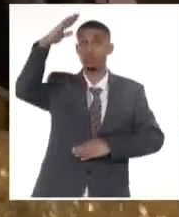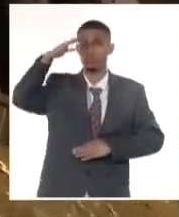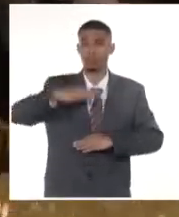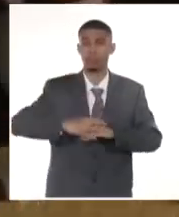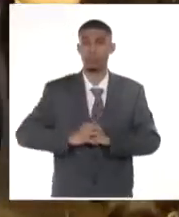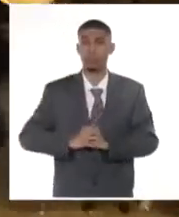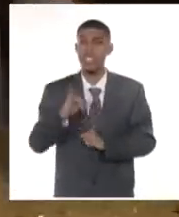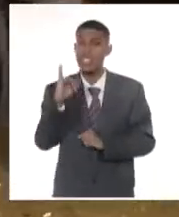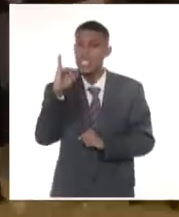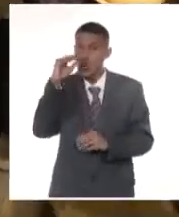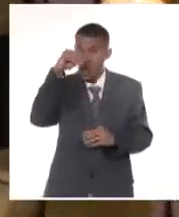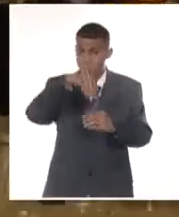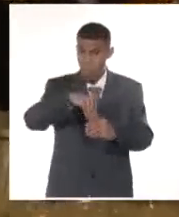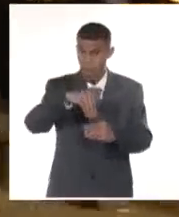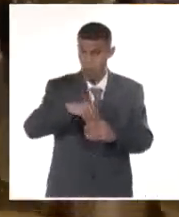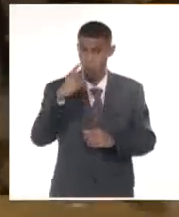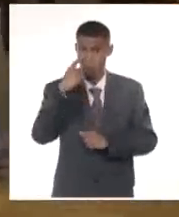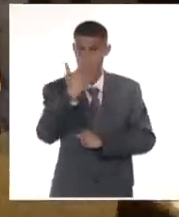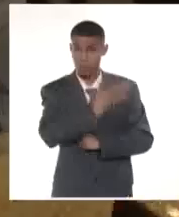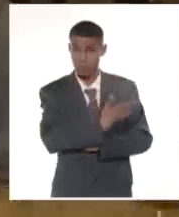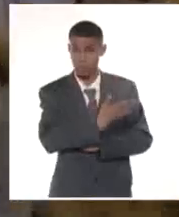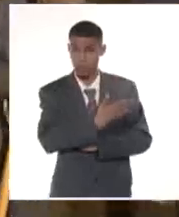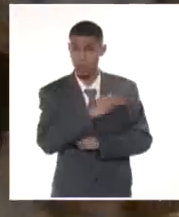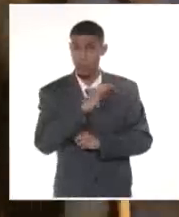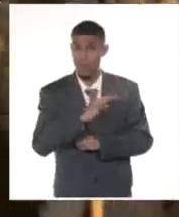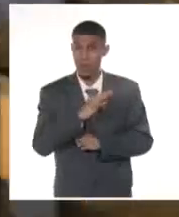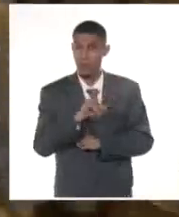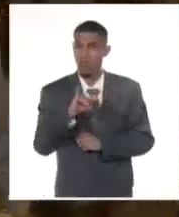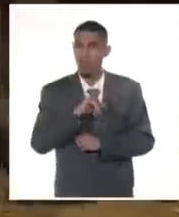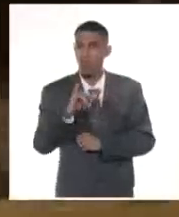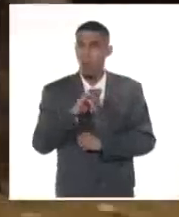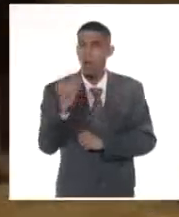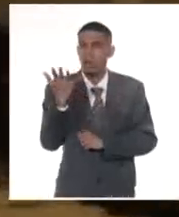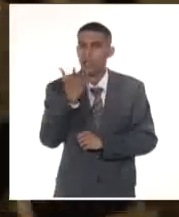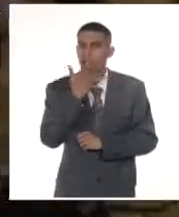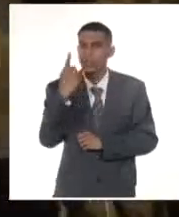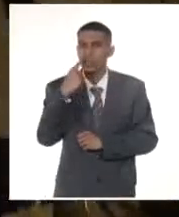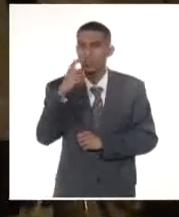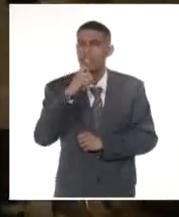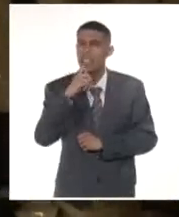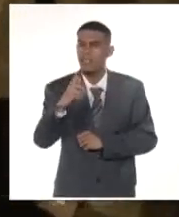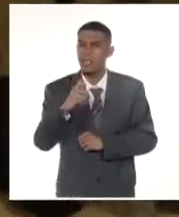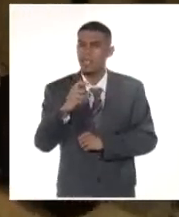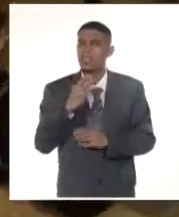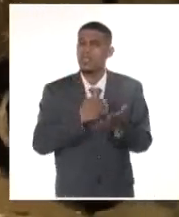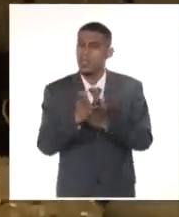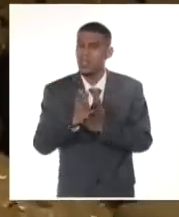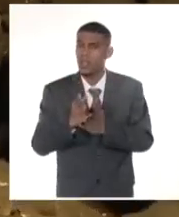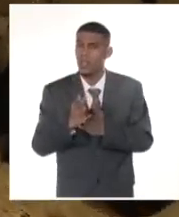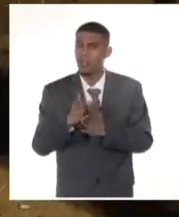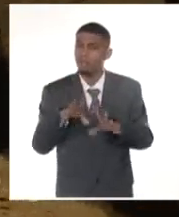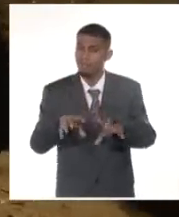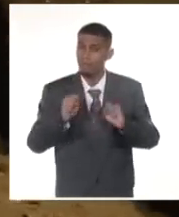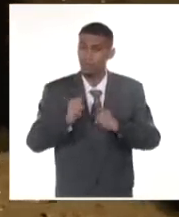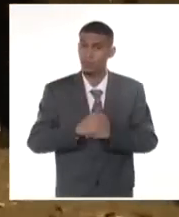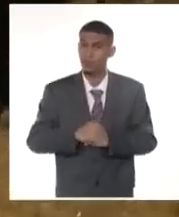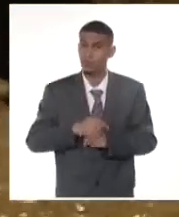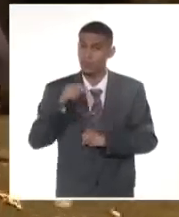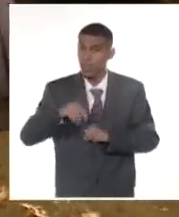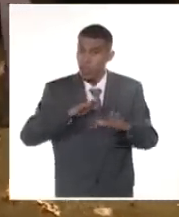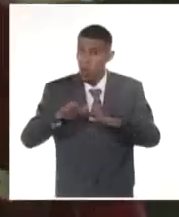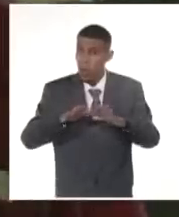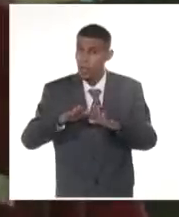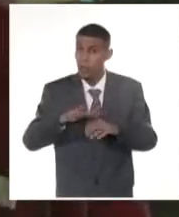de la chimenea, el hollín y la combinación de gases tóxicos complejiza las labores de rescate. En estos momentos el lugar está